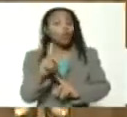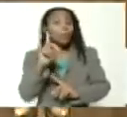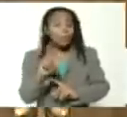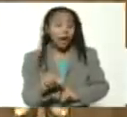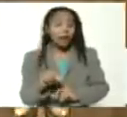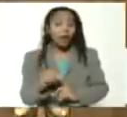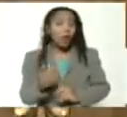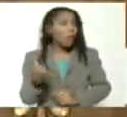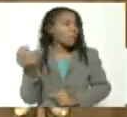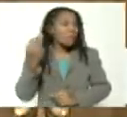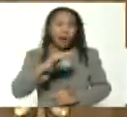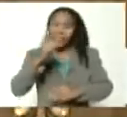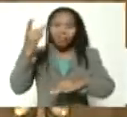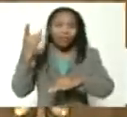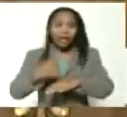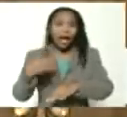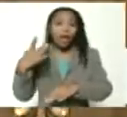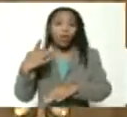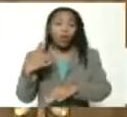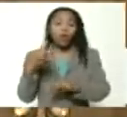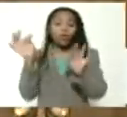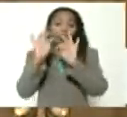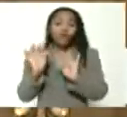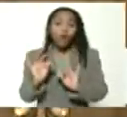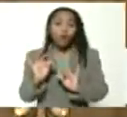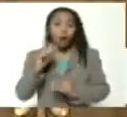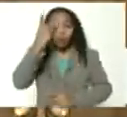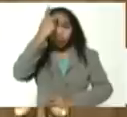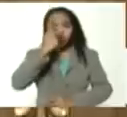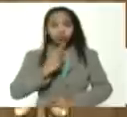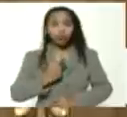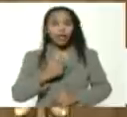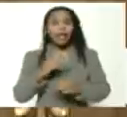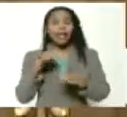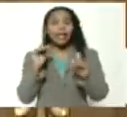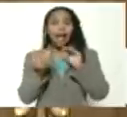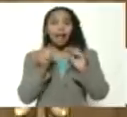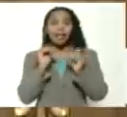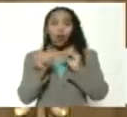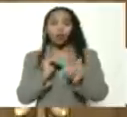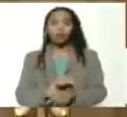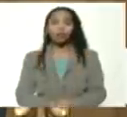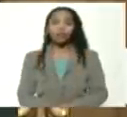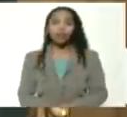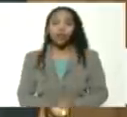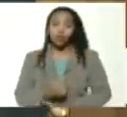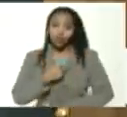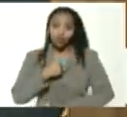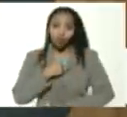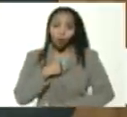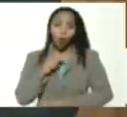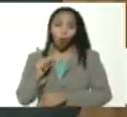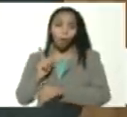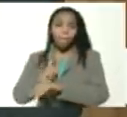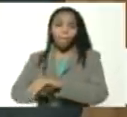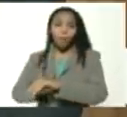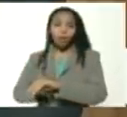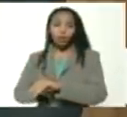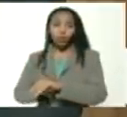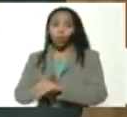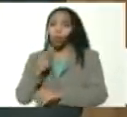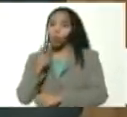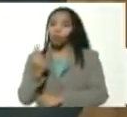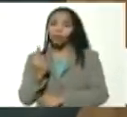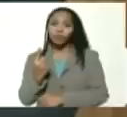en lo más delicado, en su aspecto moral y ético. Yo en su momento dije que recibía